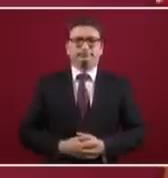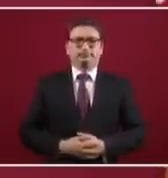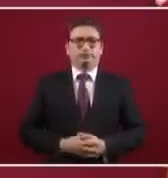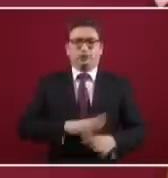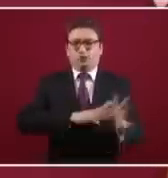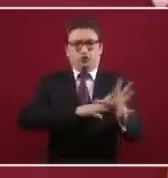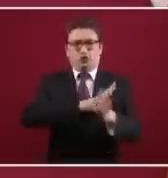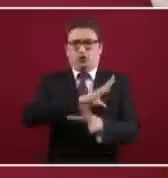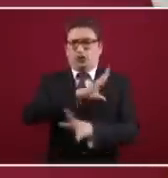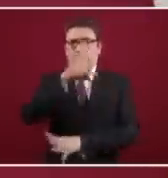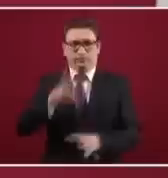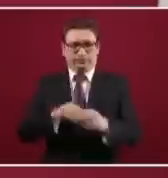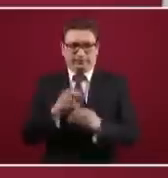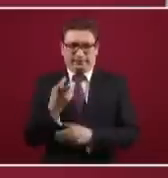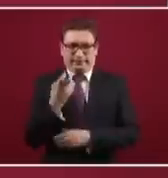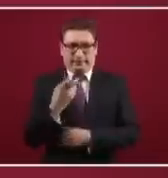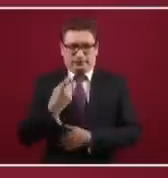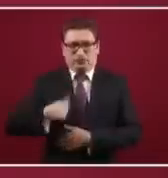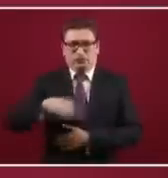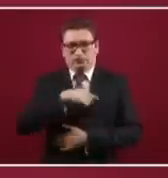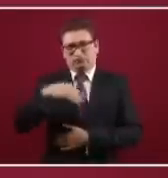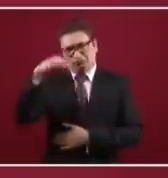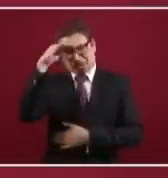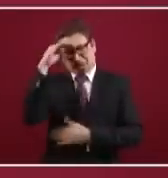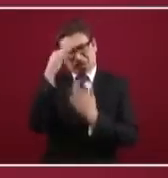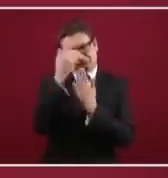Todo esto es parte de nuestra estrategia.